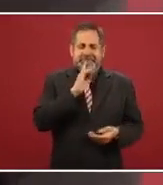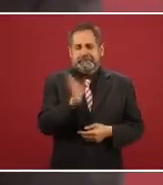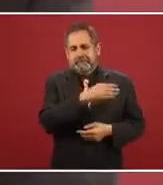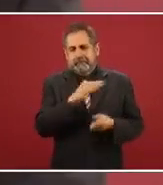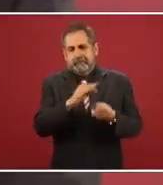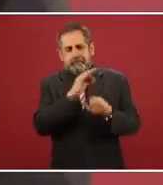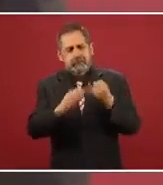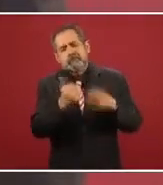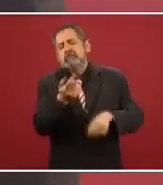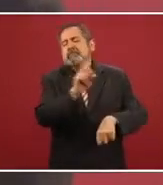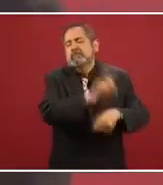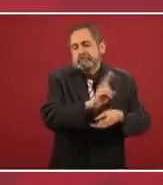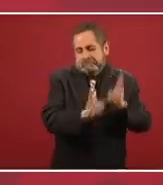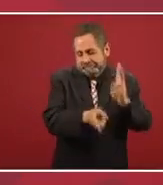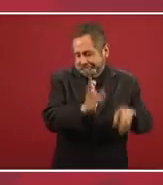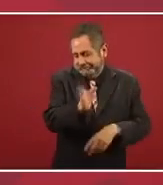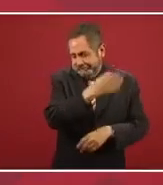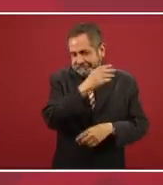Otro día.